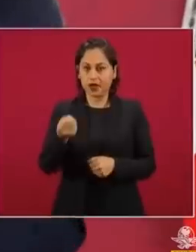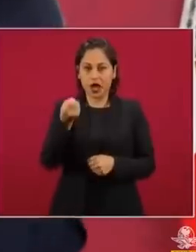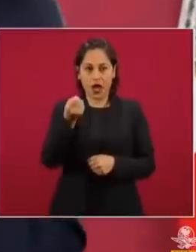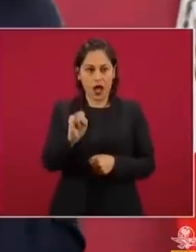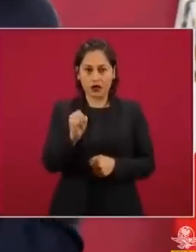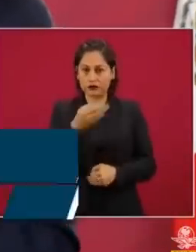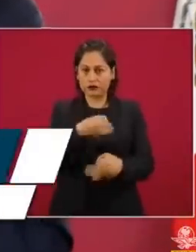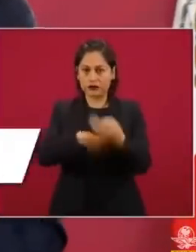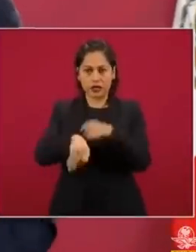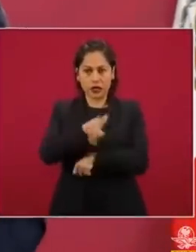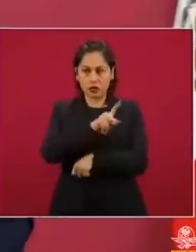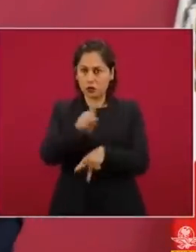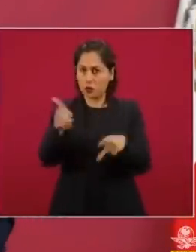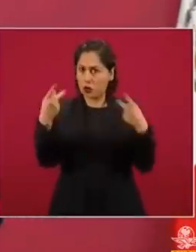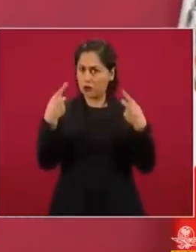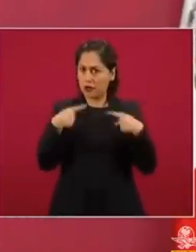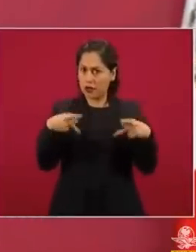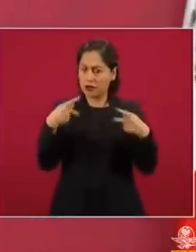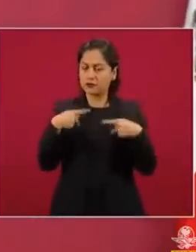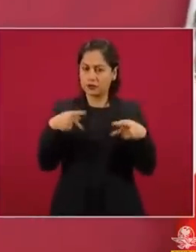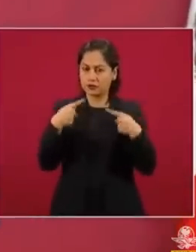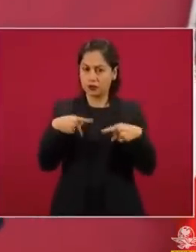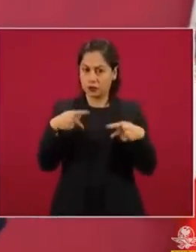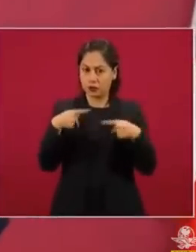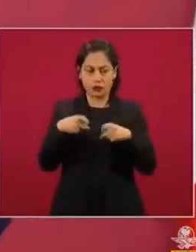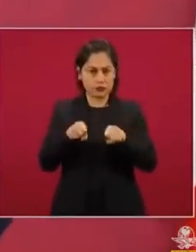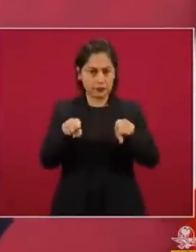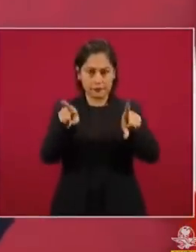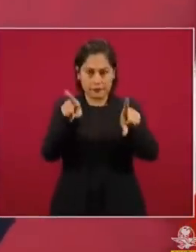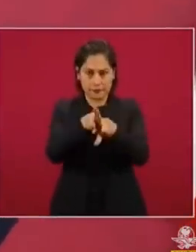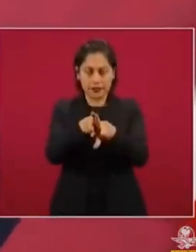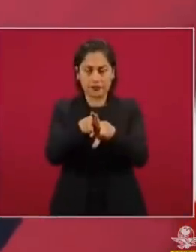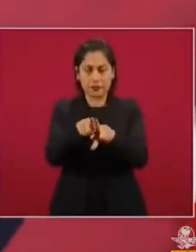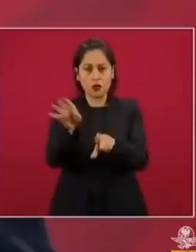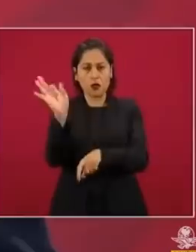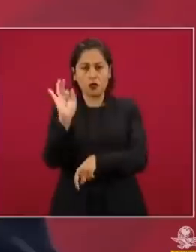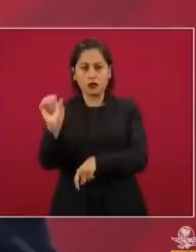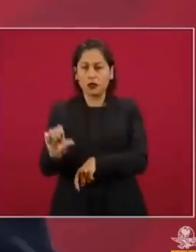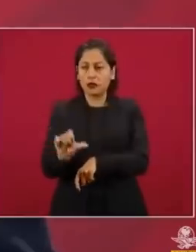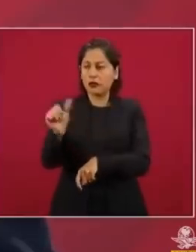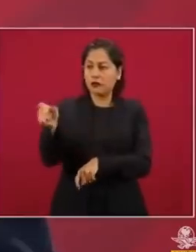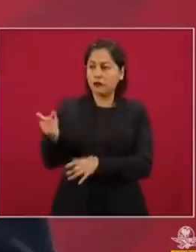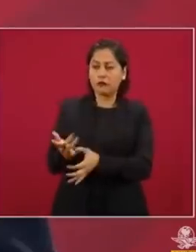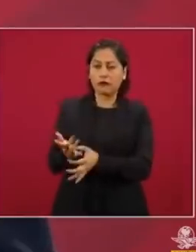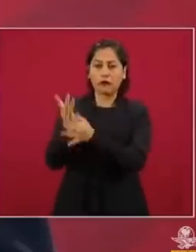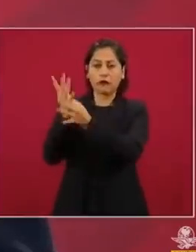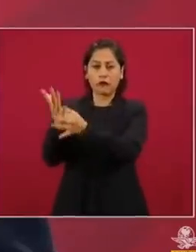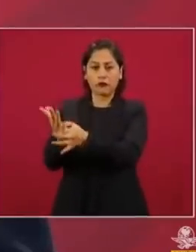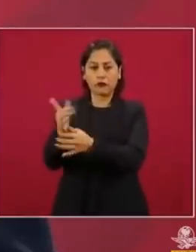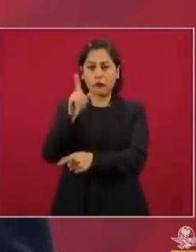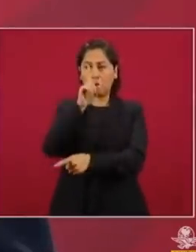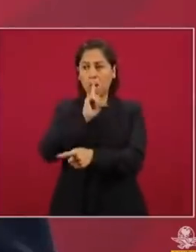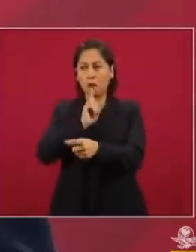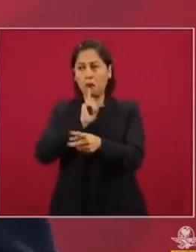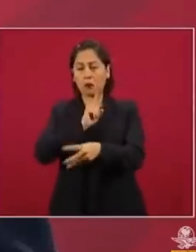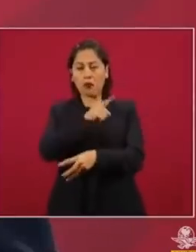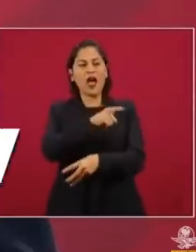ninguna persona puede ser víctima de una injusticia.